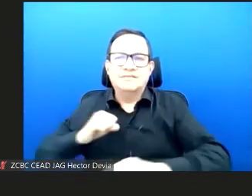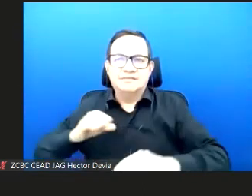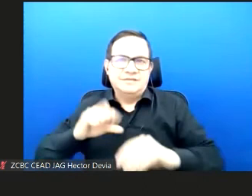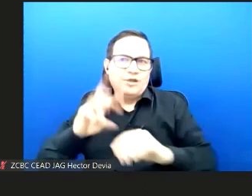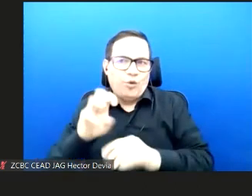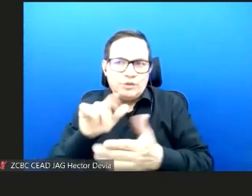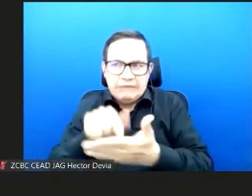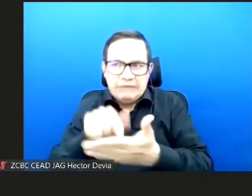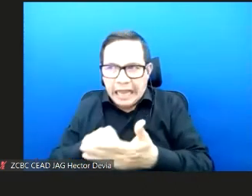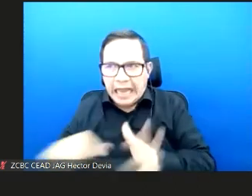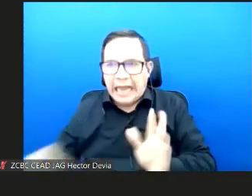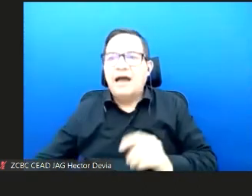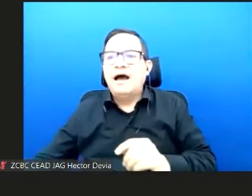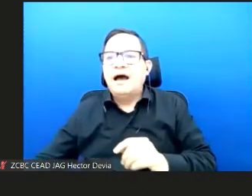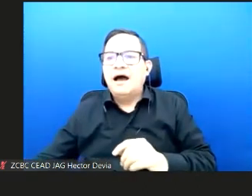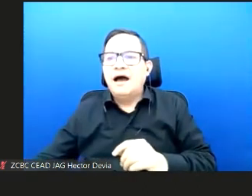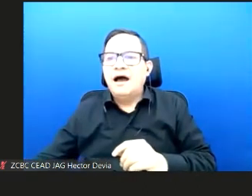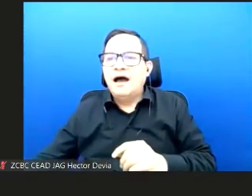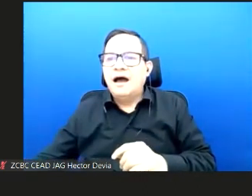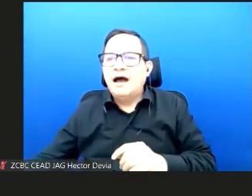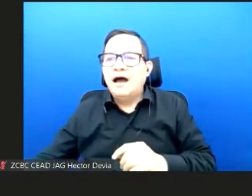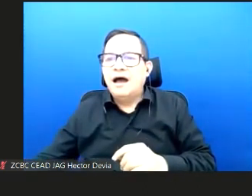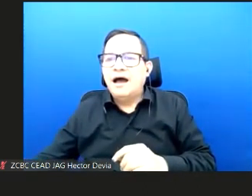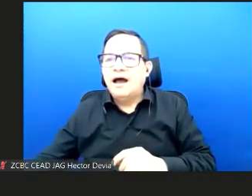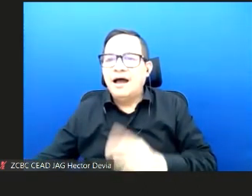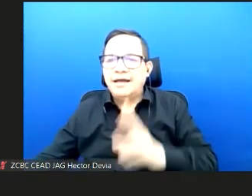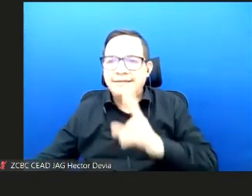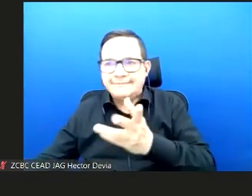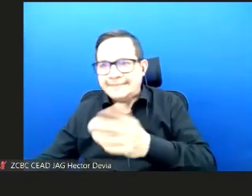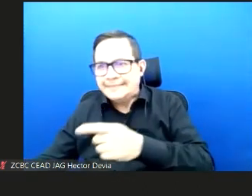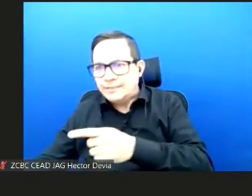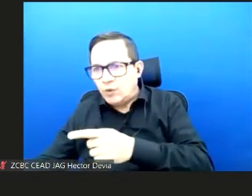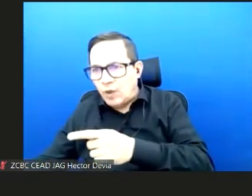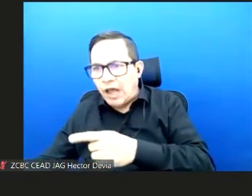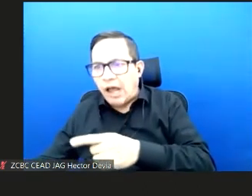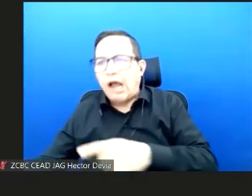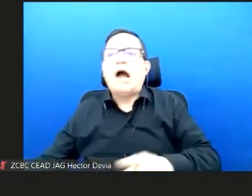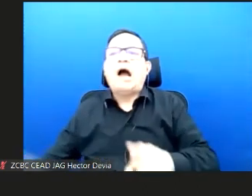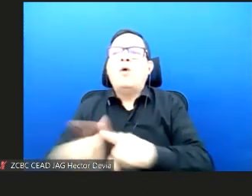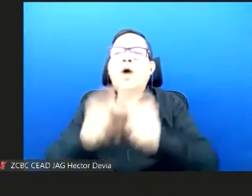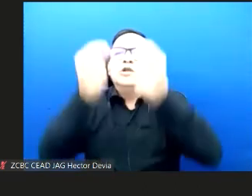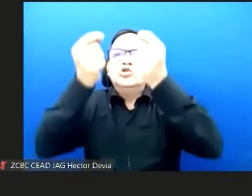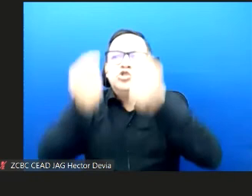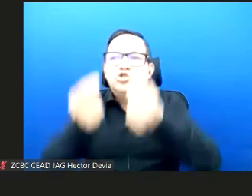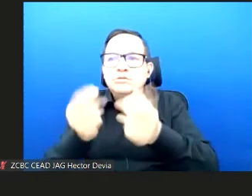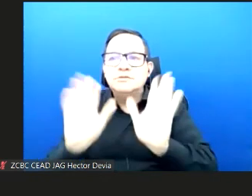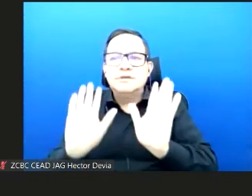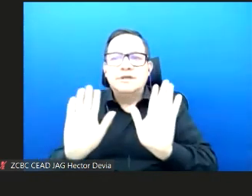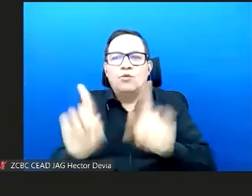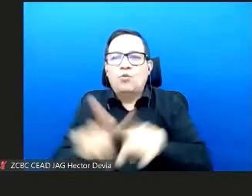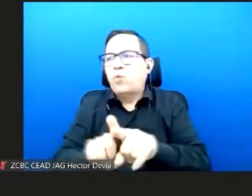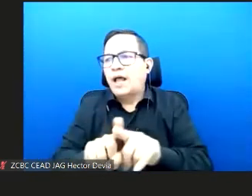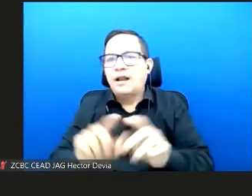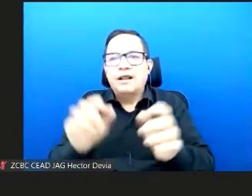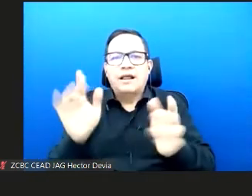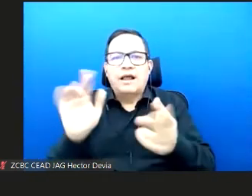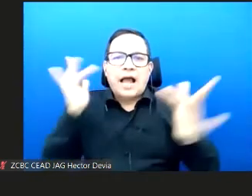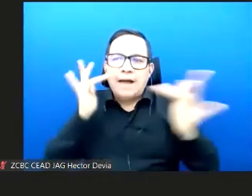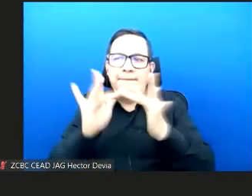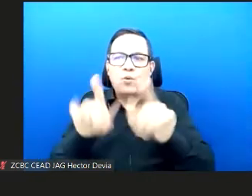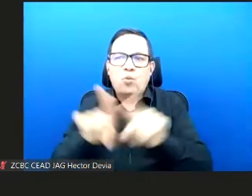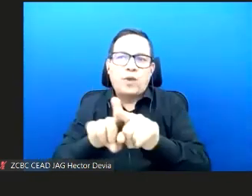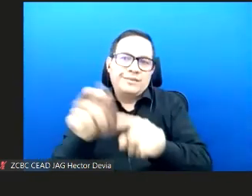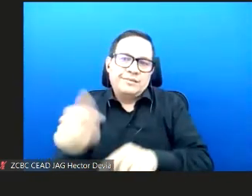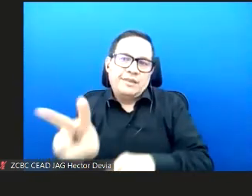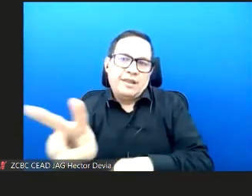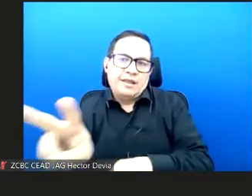quiere decir que en este espacio que falta, yo debo colocar el faltante para que me dé ese 17.